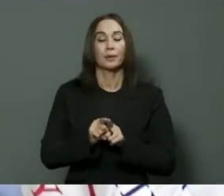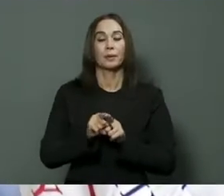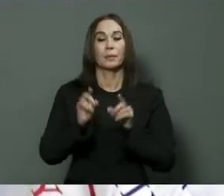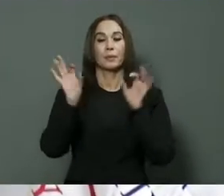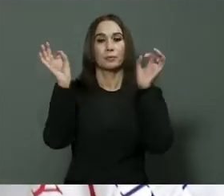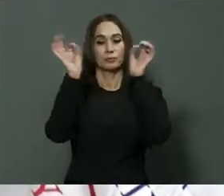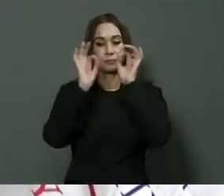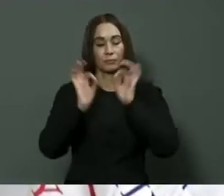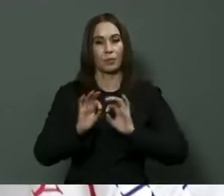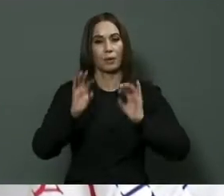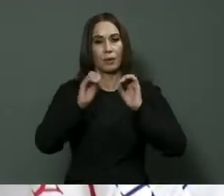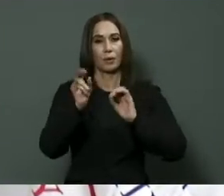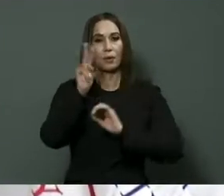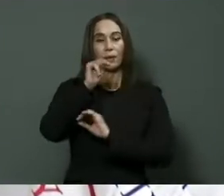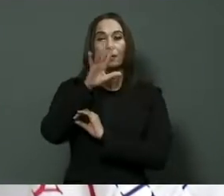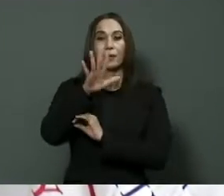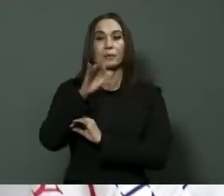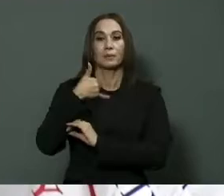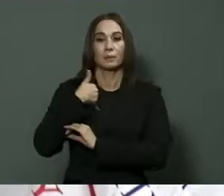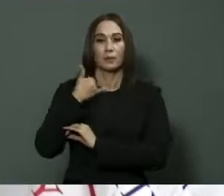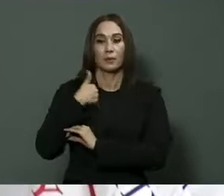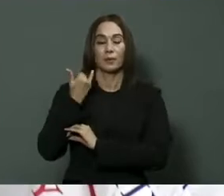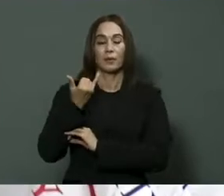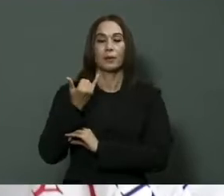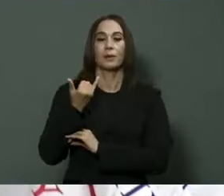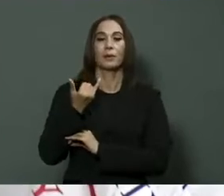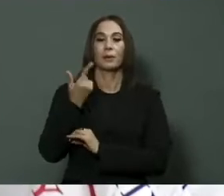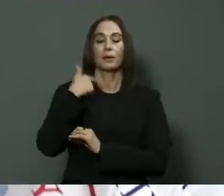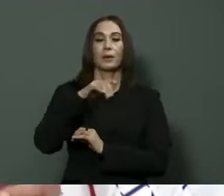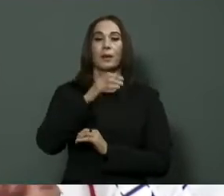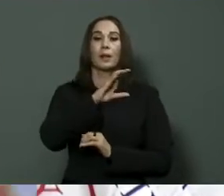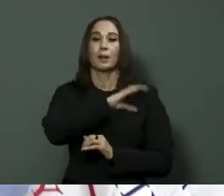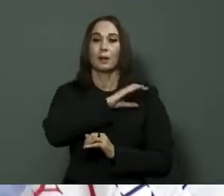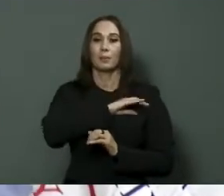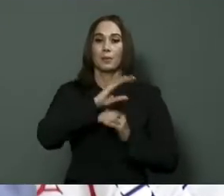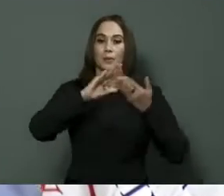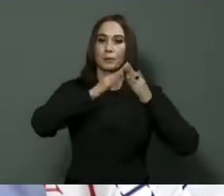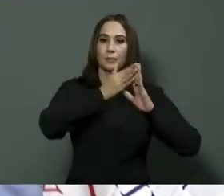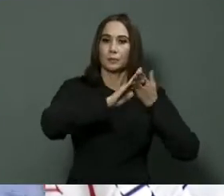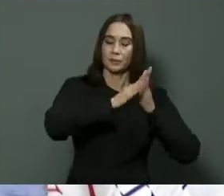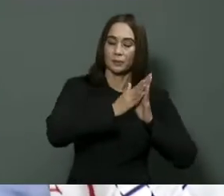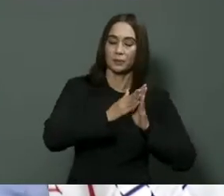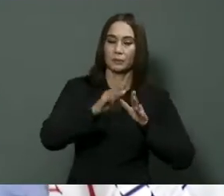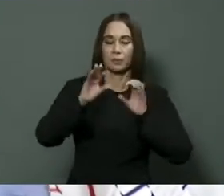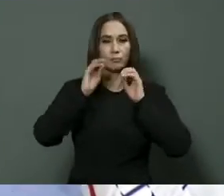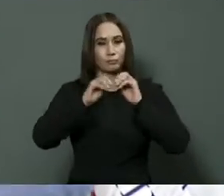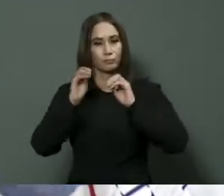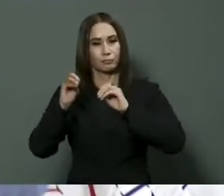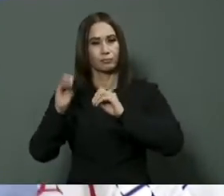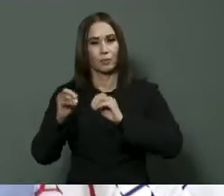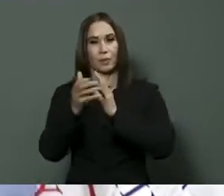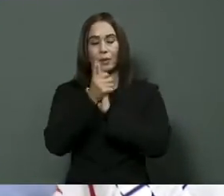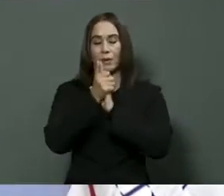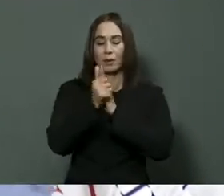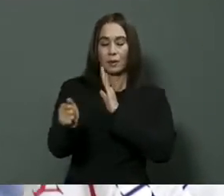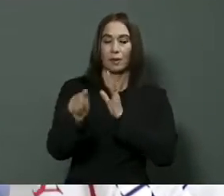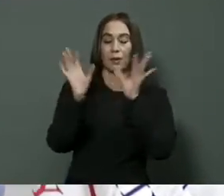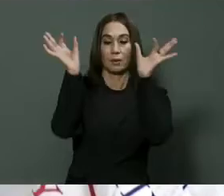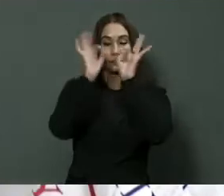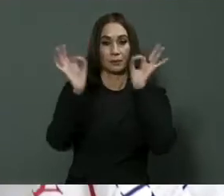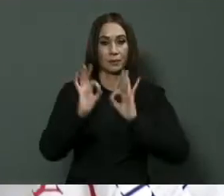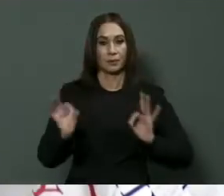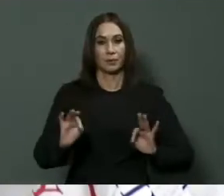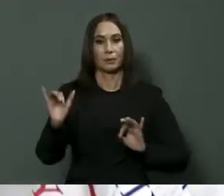formar 25 jóvenes para la policía municipal. Vamos a adiestrarlo y lo vamos a formar como lo estamos